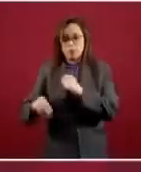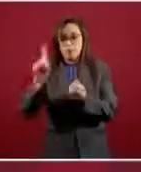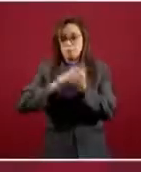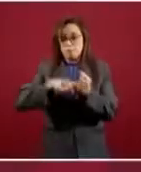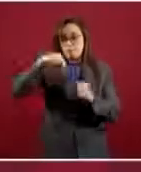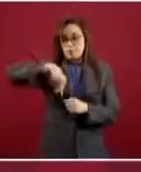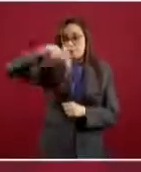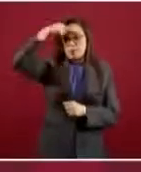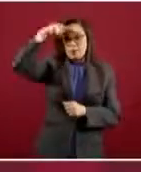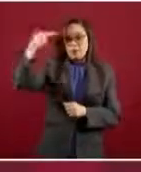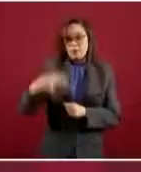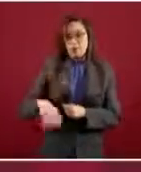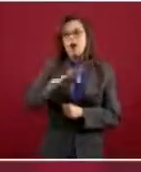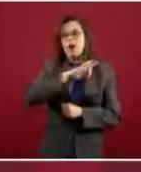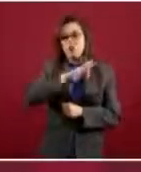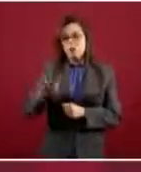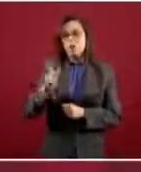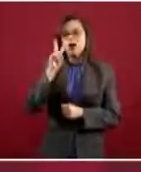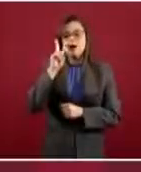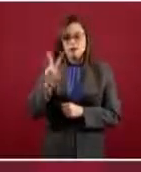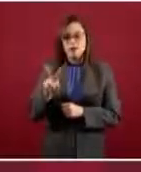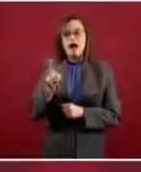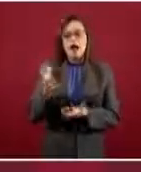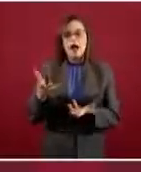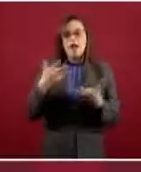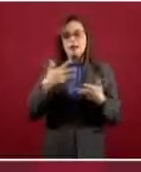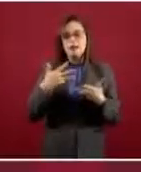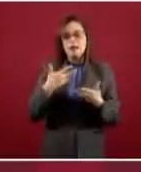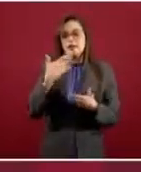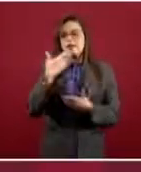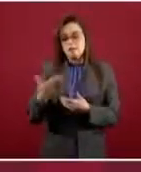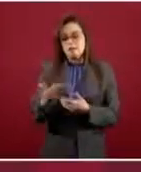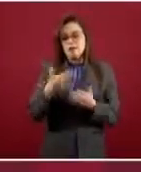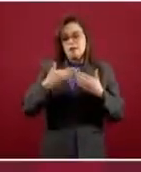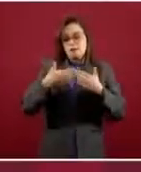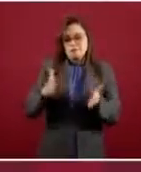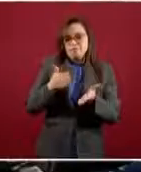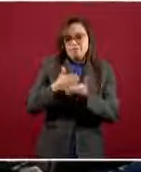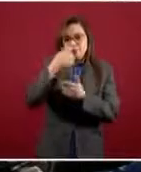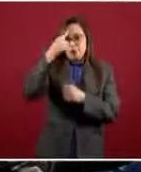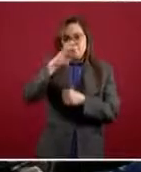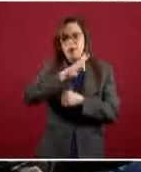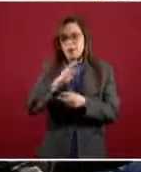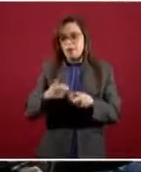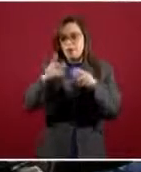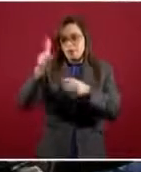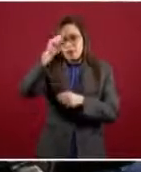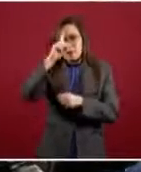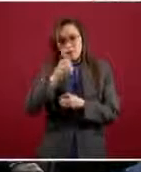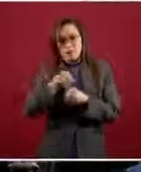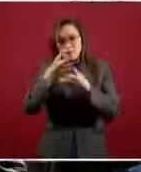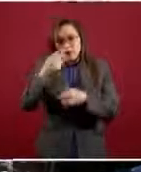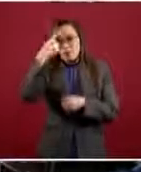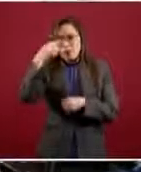encontrar el acceso a la información, a la orientación en términos de prevención y promoción de la